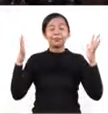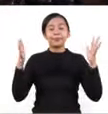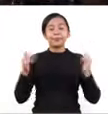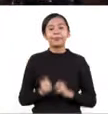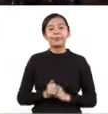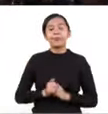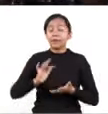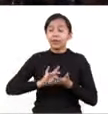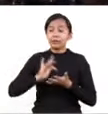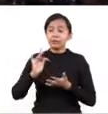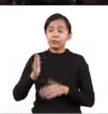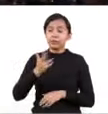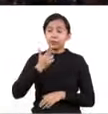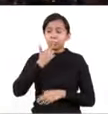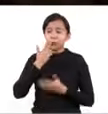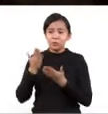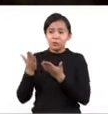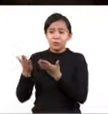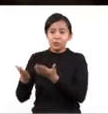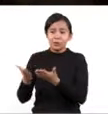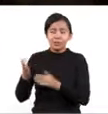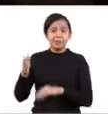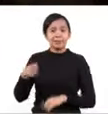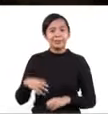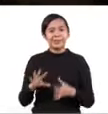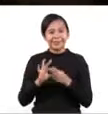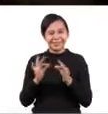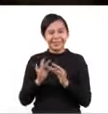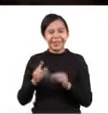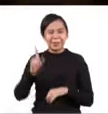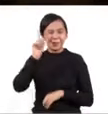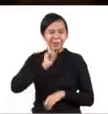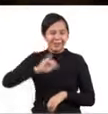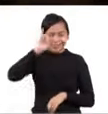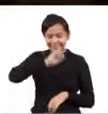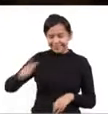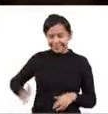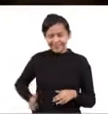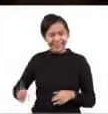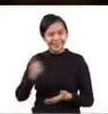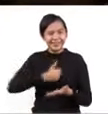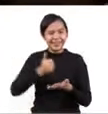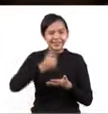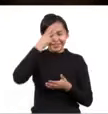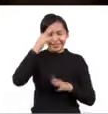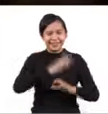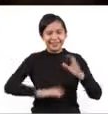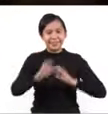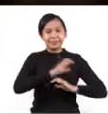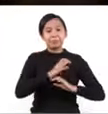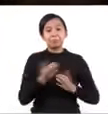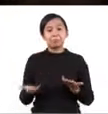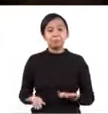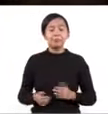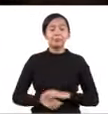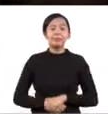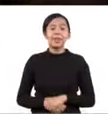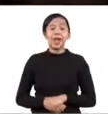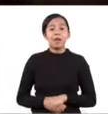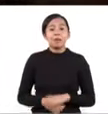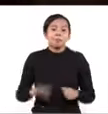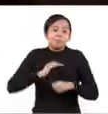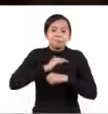Agradecemos el mensaje que nos ha dirigido la doctora Claudia Sheinbaum Pardo, jefa de gobierno de la Ciudad de México. Y